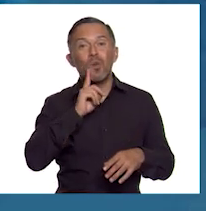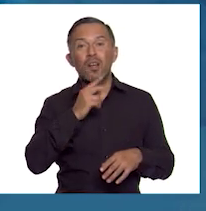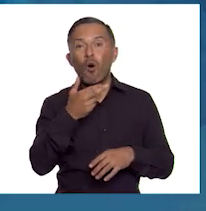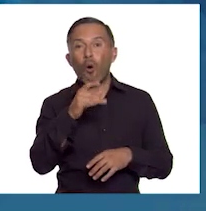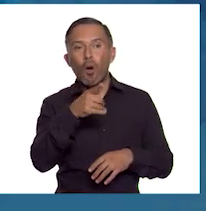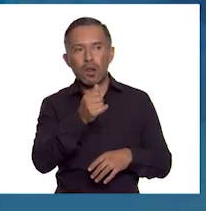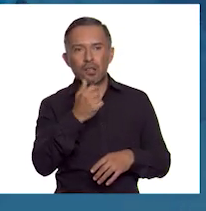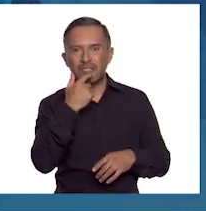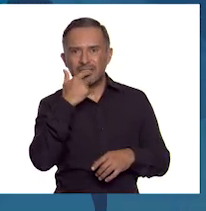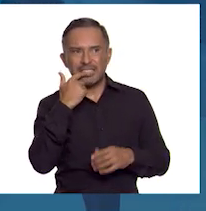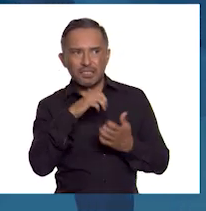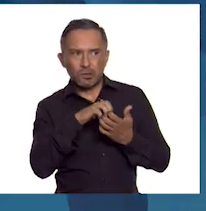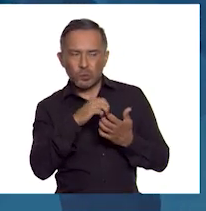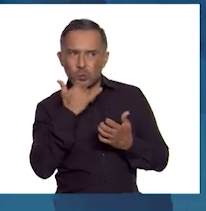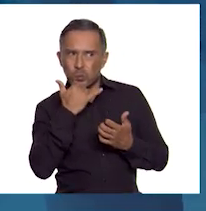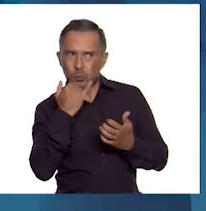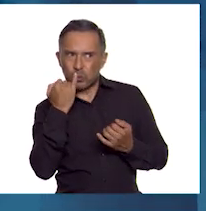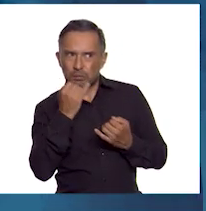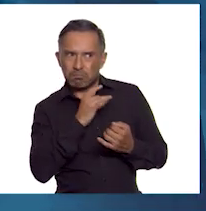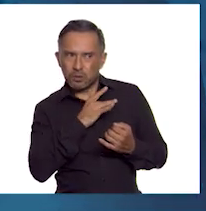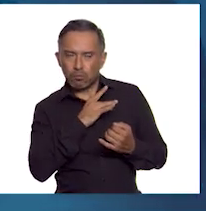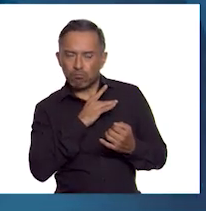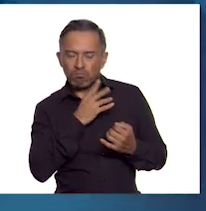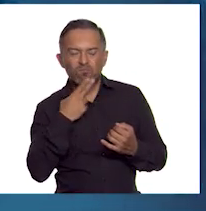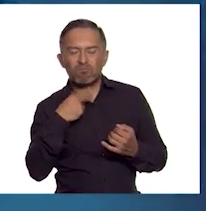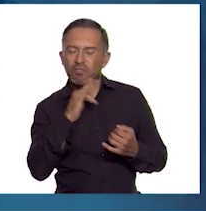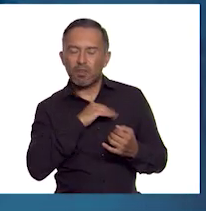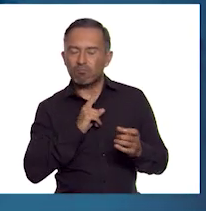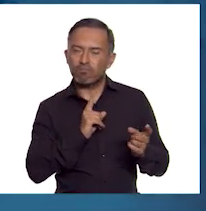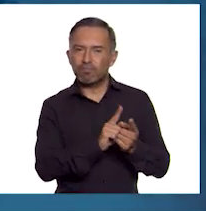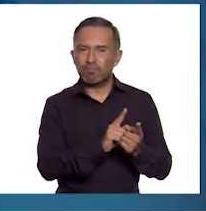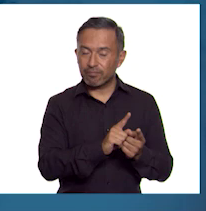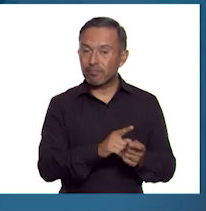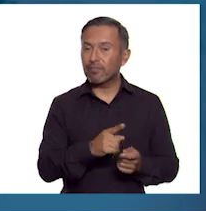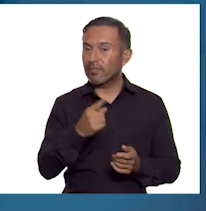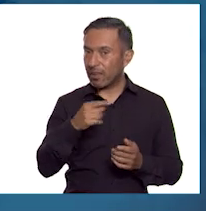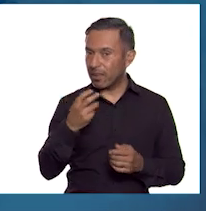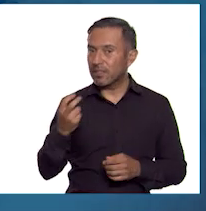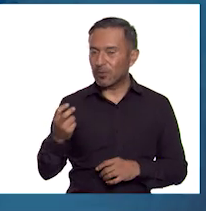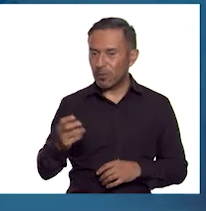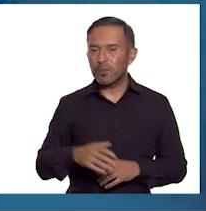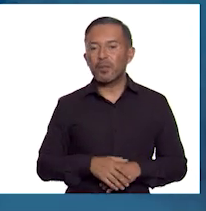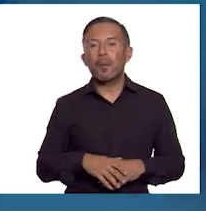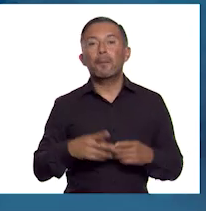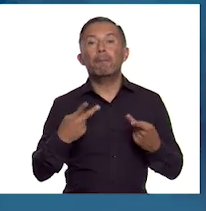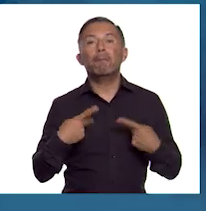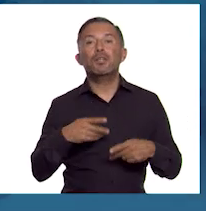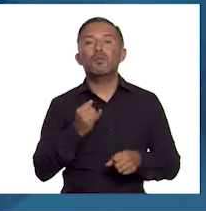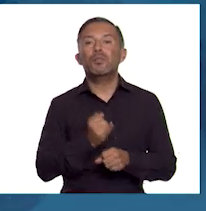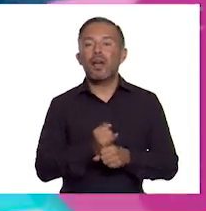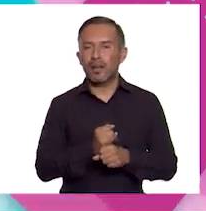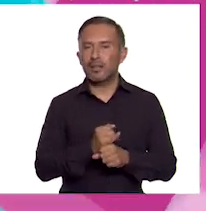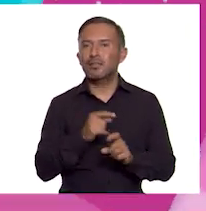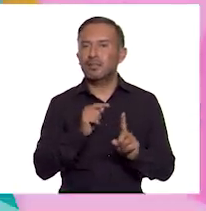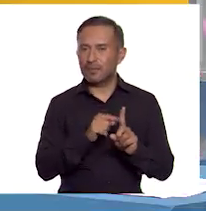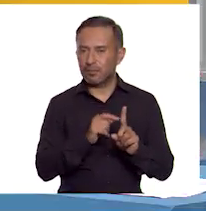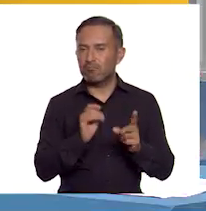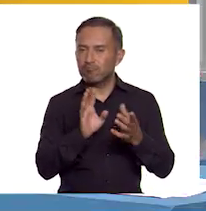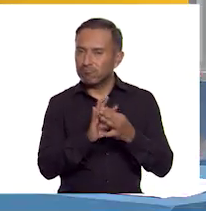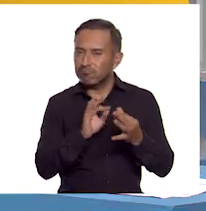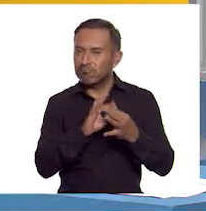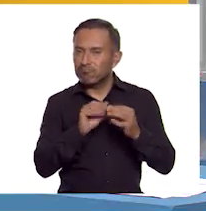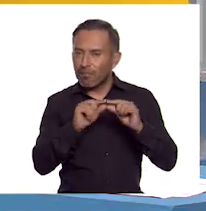tan amenazante como pensaba. Creo que la identificación de los personajes a quienes corresponden estas